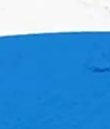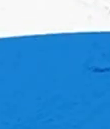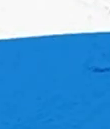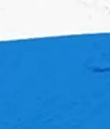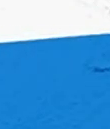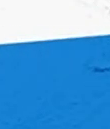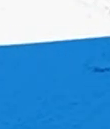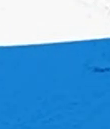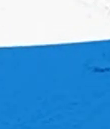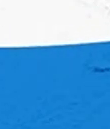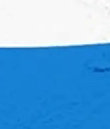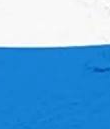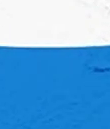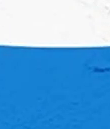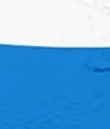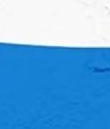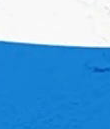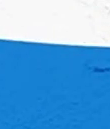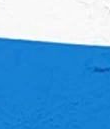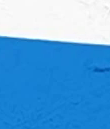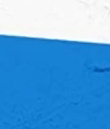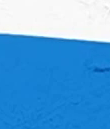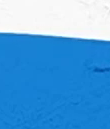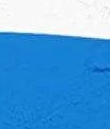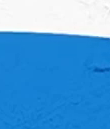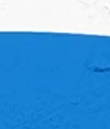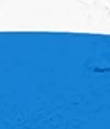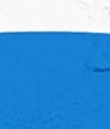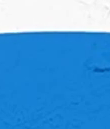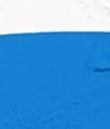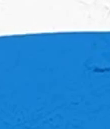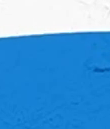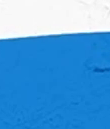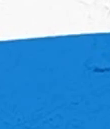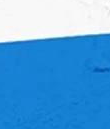creyendo que será posible. Esto fue el sorteo Loto.